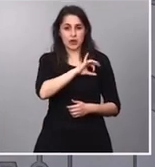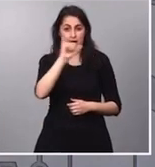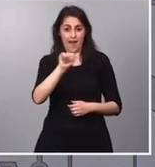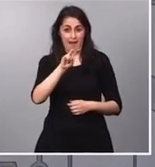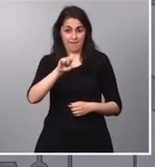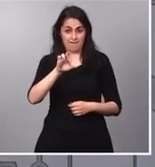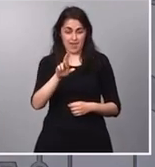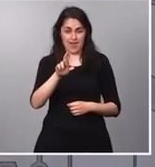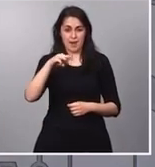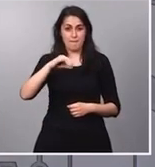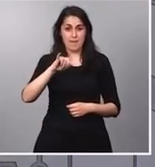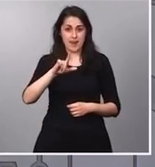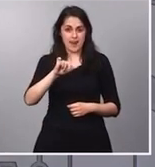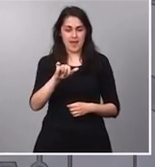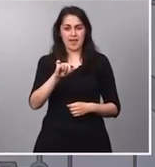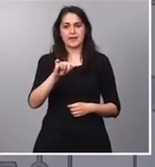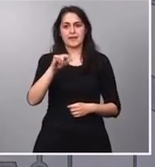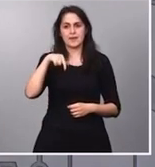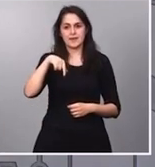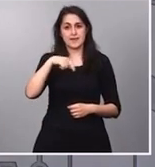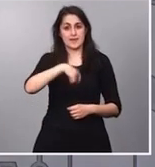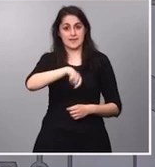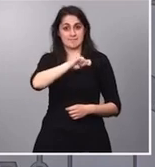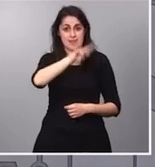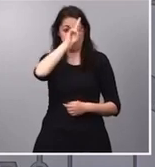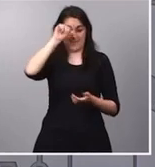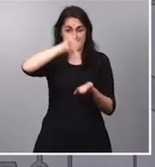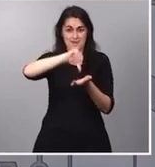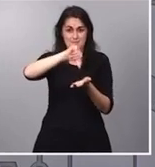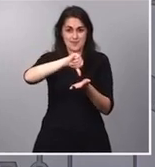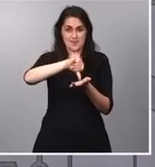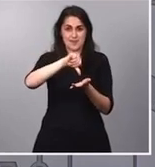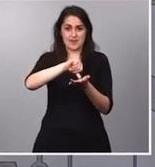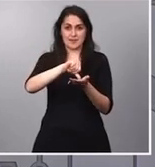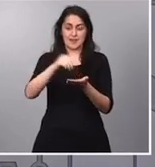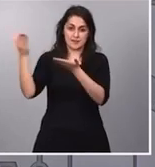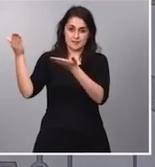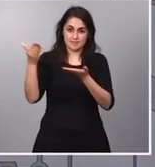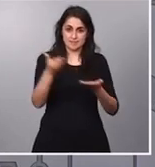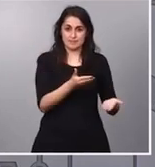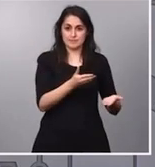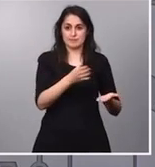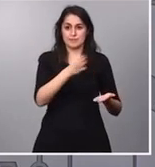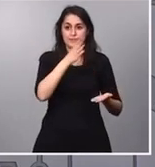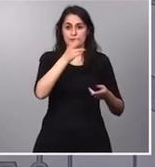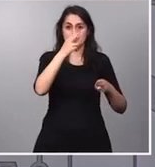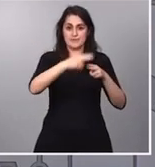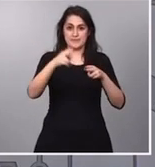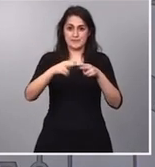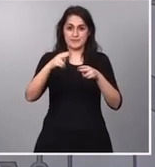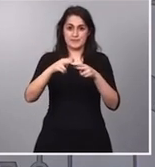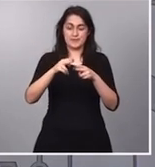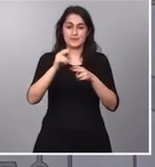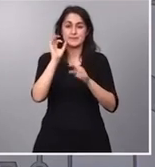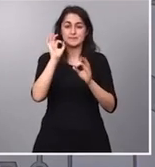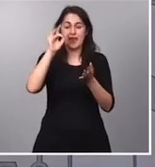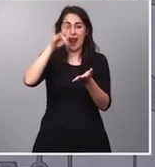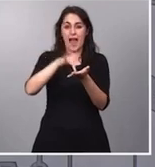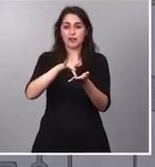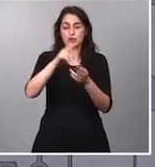ha recibido en la capital de España de buena fe para participar en un acto político de la extrema